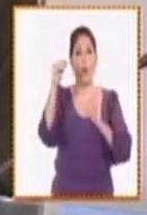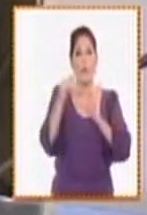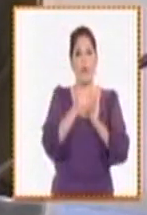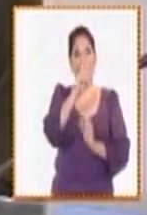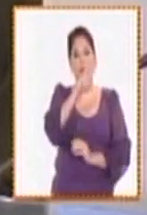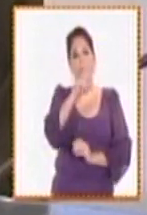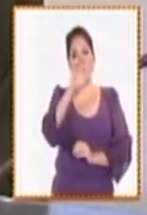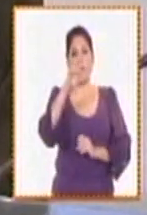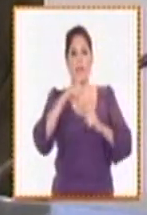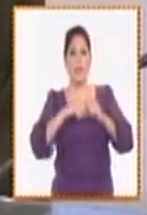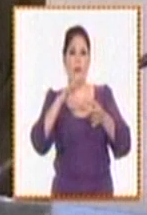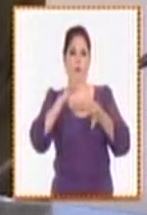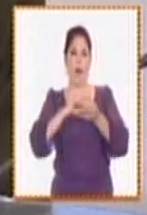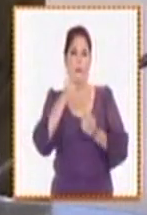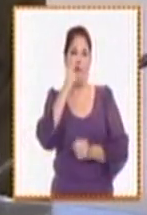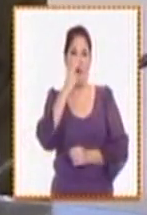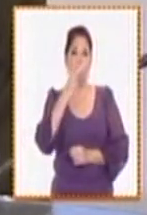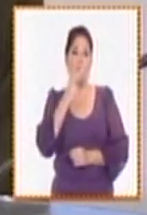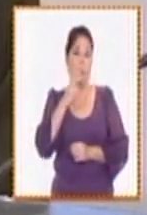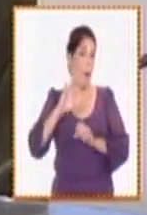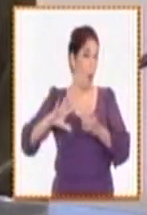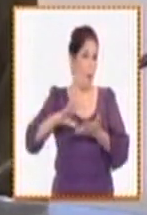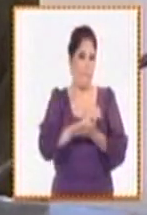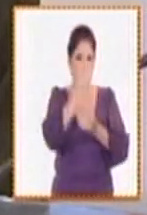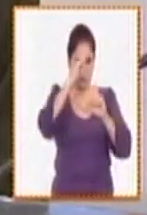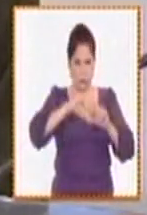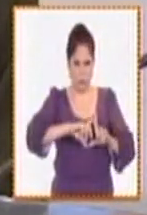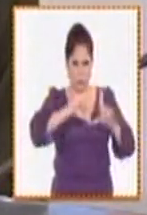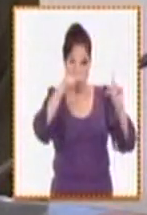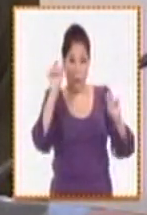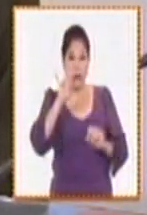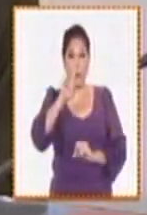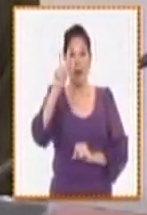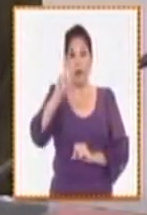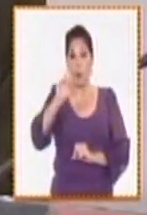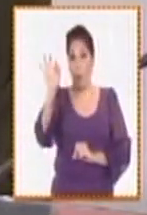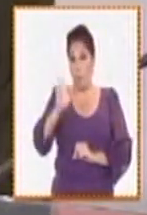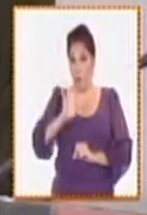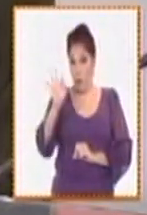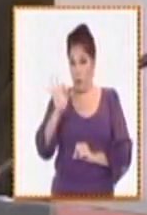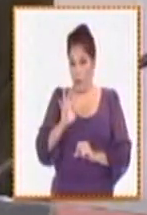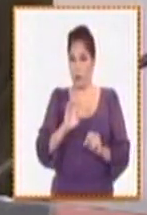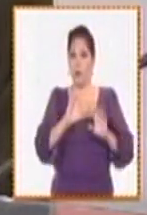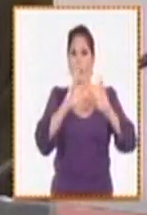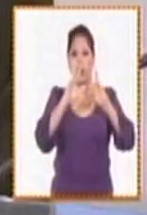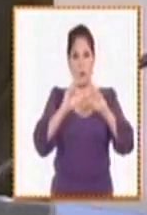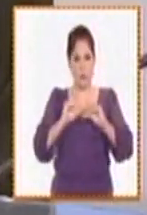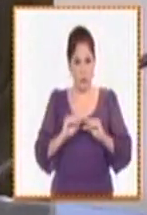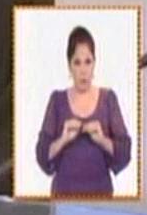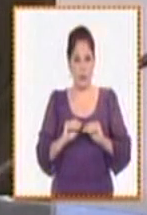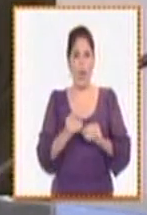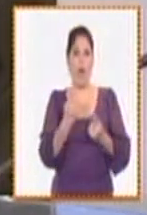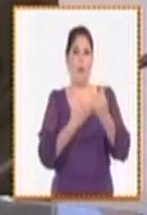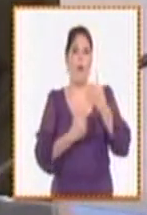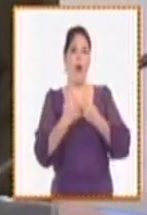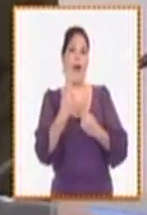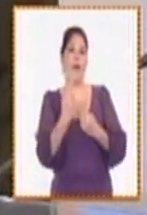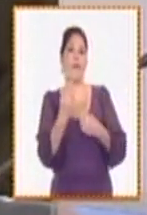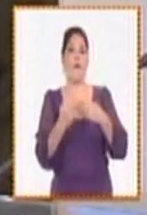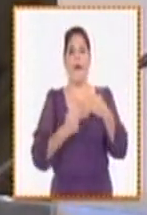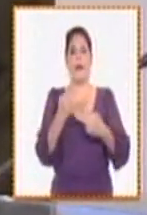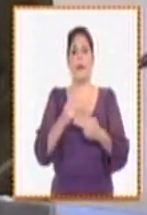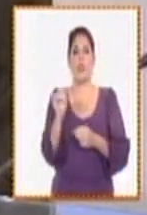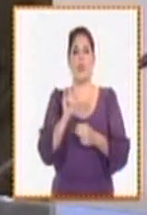2.290 kilogramos de droga en todo el país. Significa que el 92% es como resultado de operaciones no dirigidas a Cuba, que son los